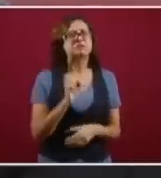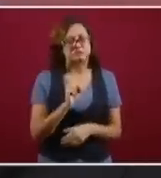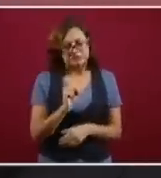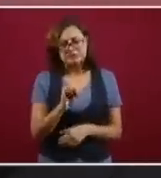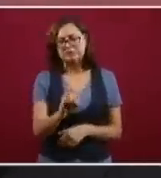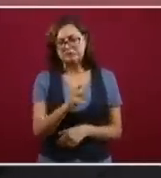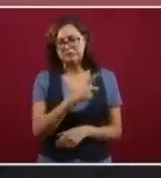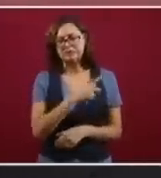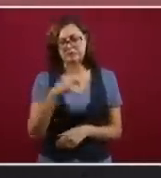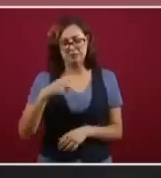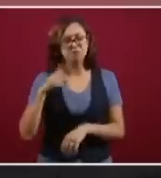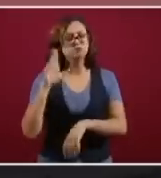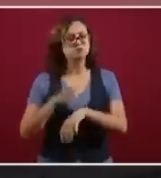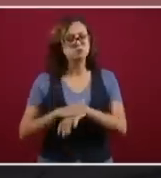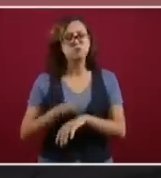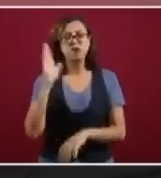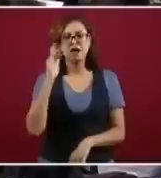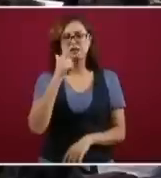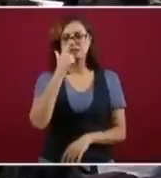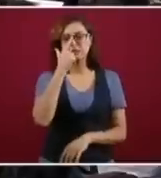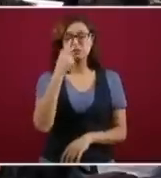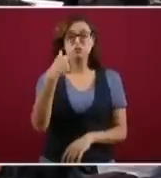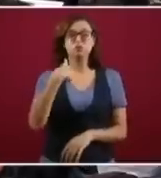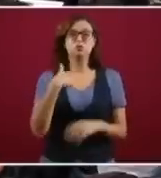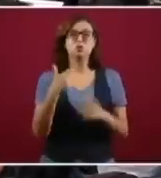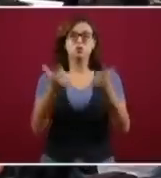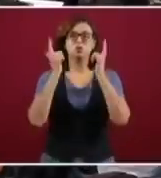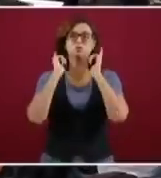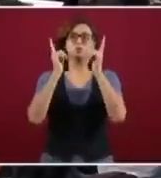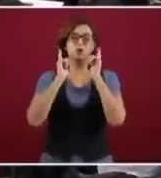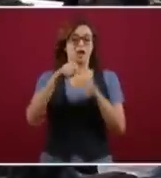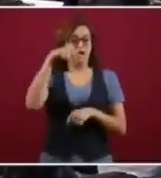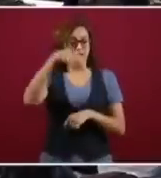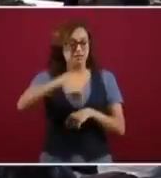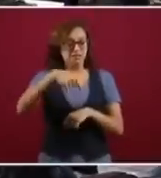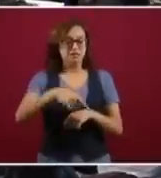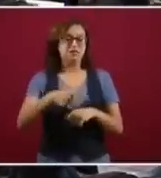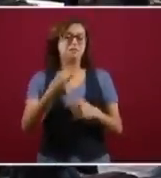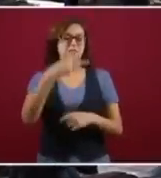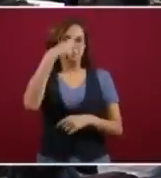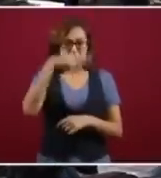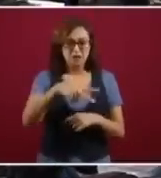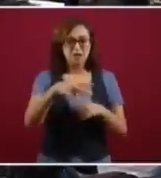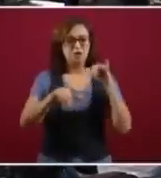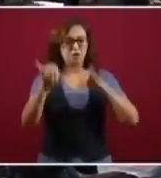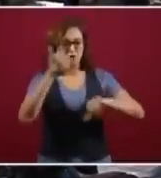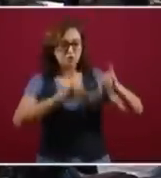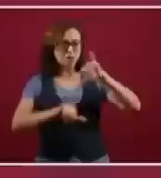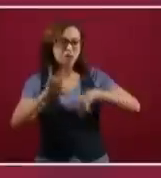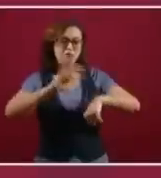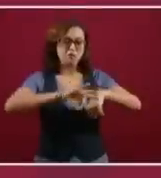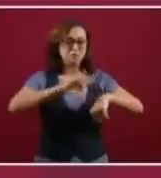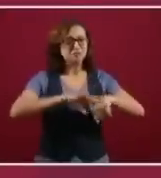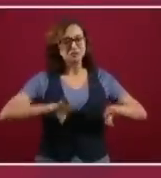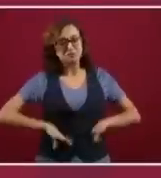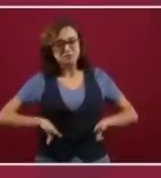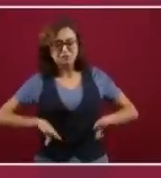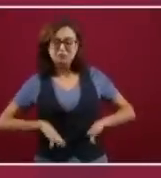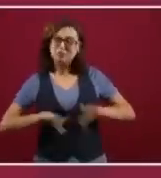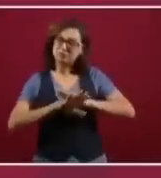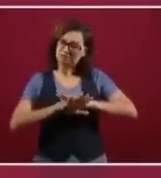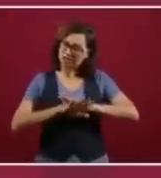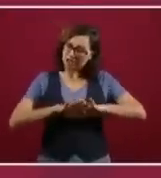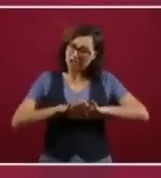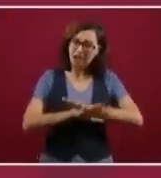que los laboratorios mexicanos y los distribuidores cambien de actitud